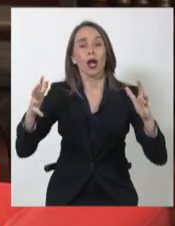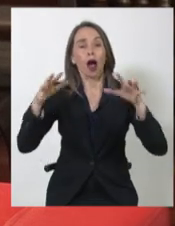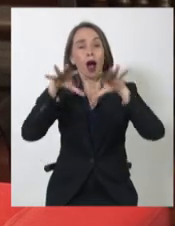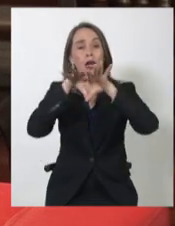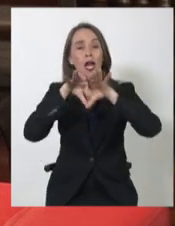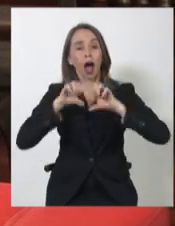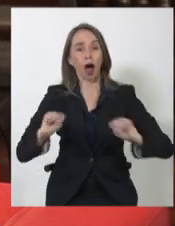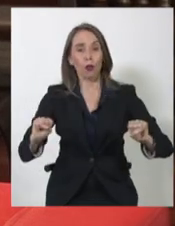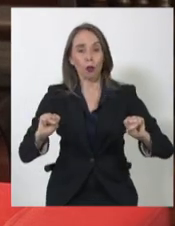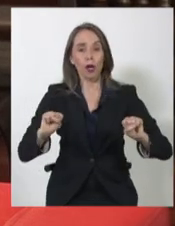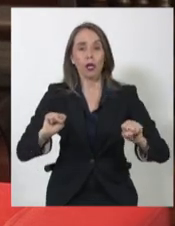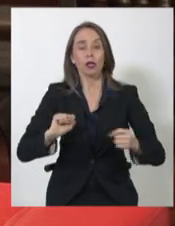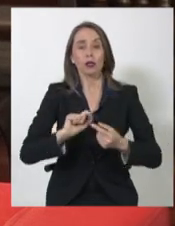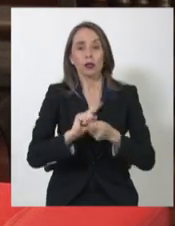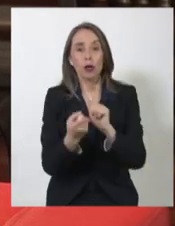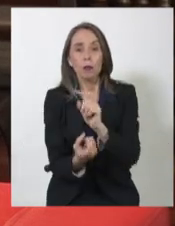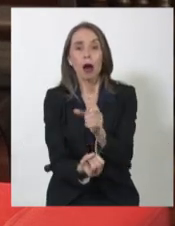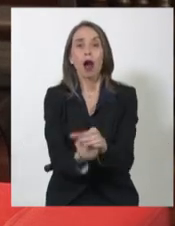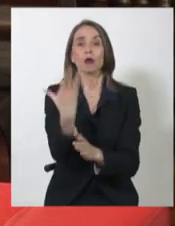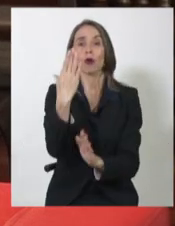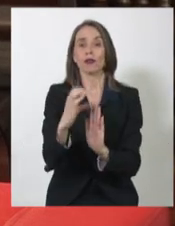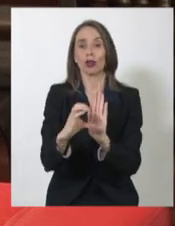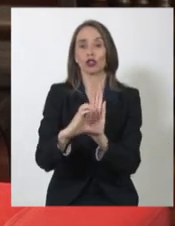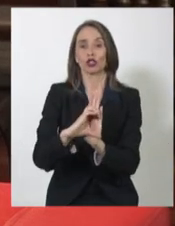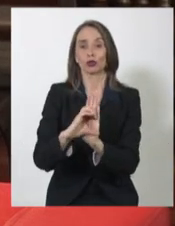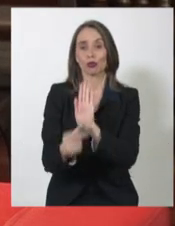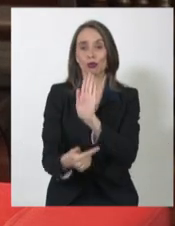que desemboque en una nueva constitución.